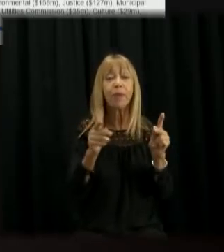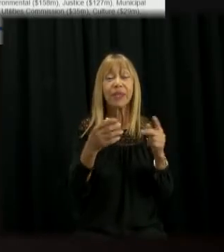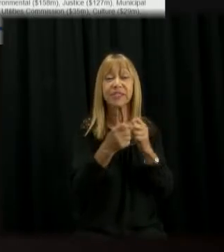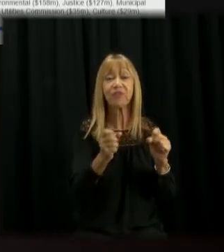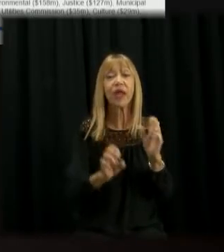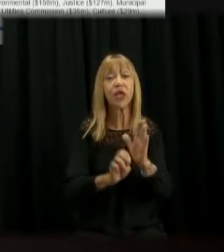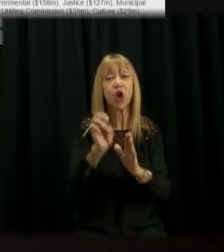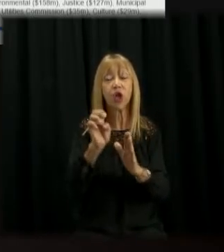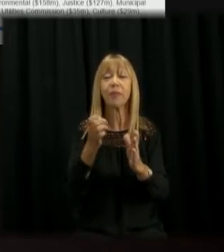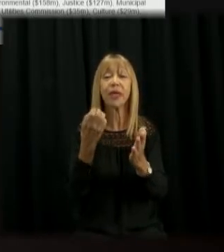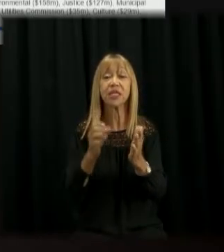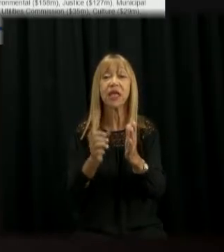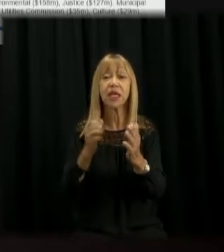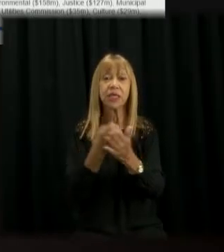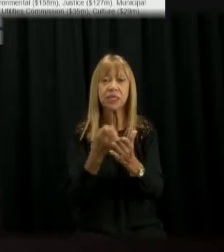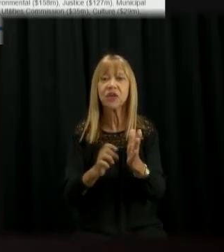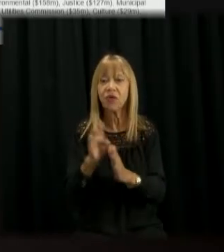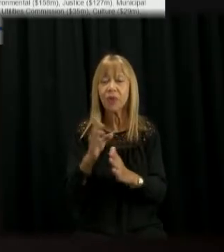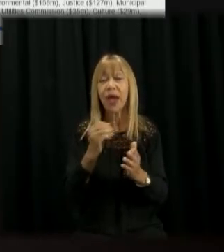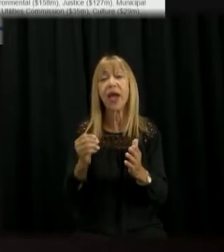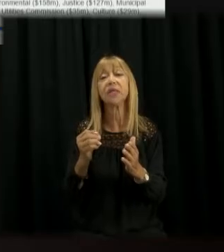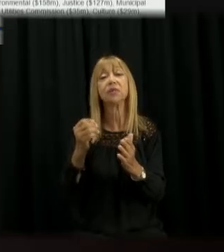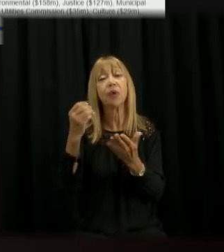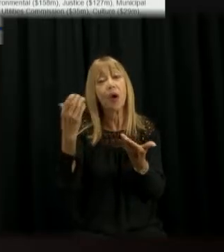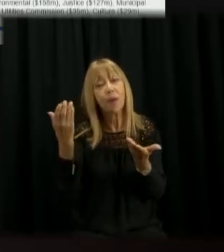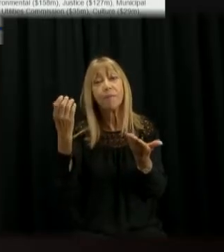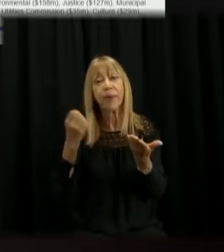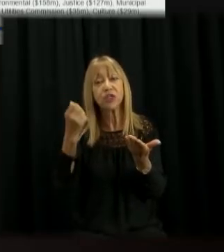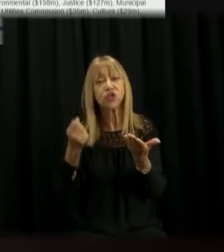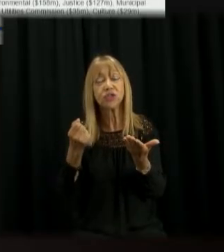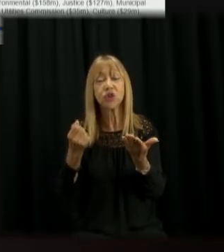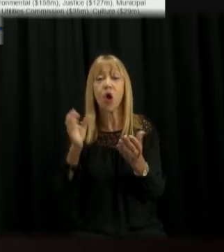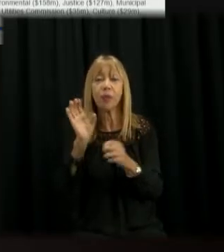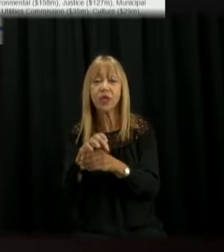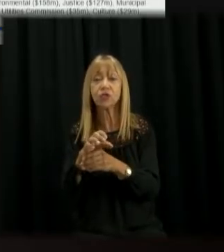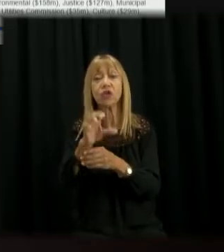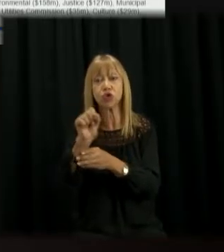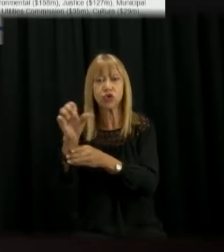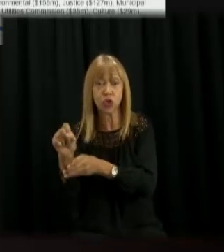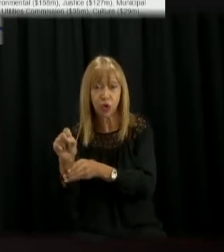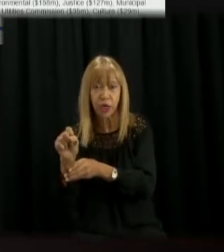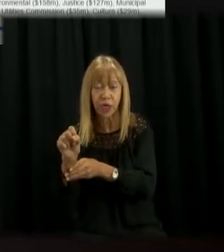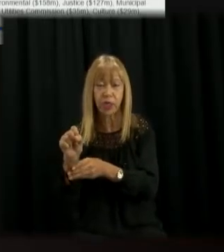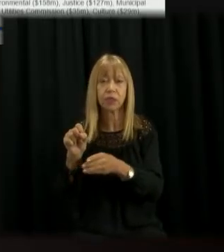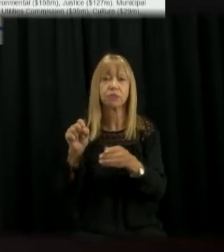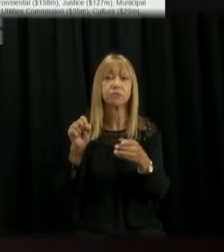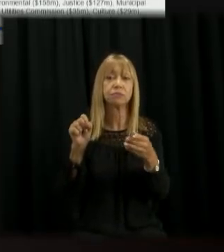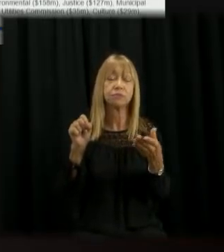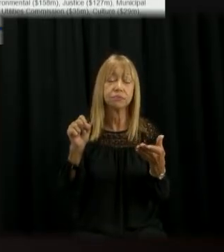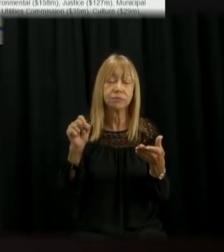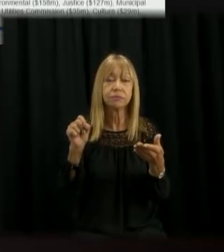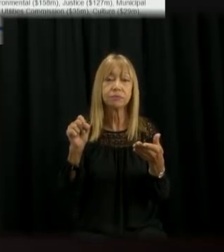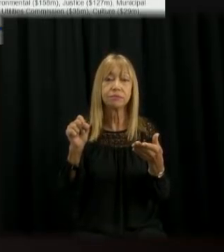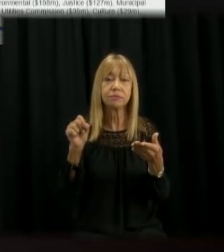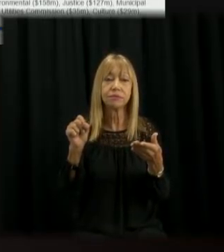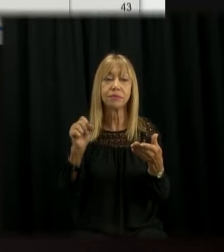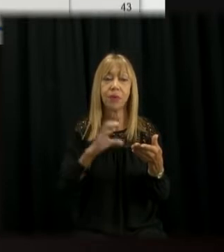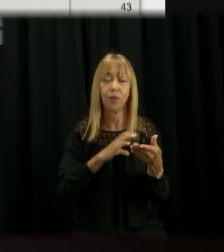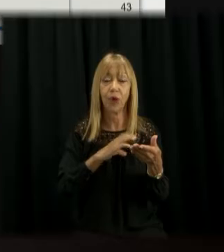la salud y la educación y el desarrollo económico, las pensiones económicas y también el seguro social para los oficiales de la